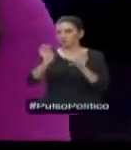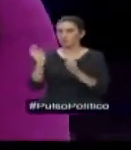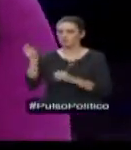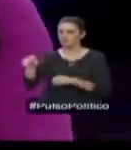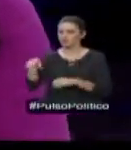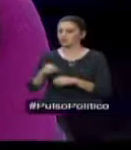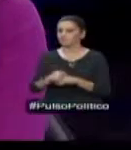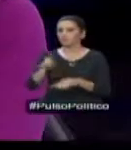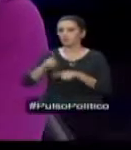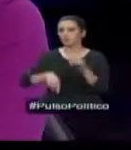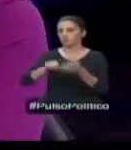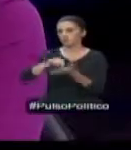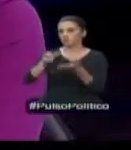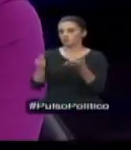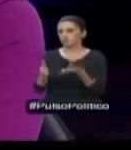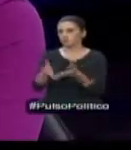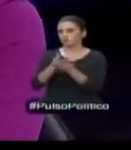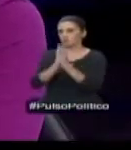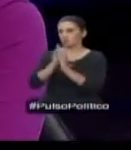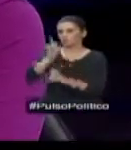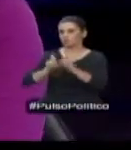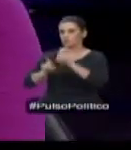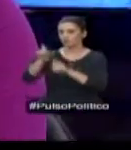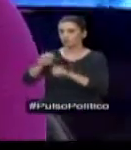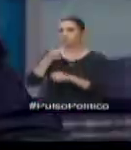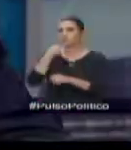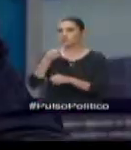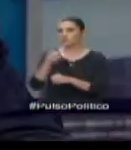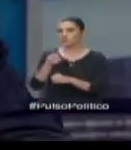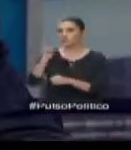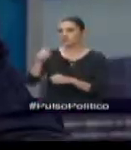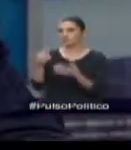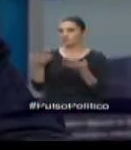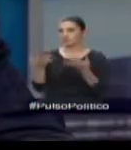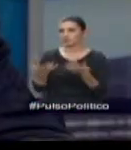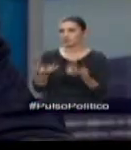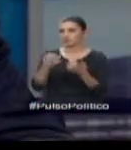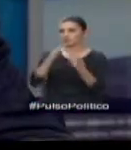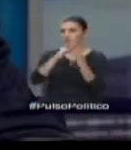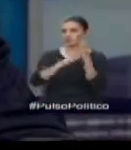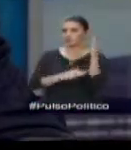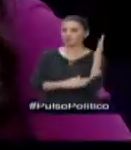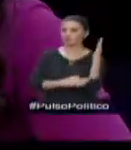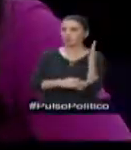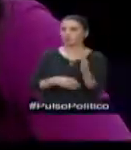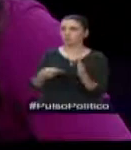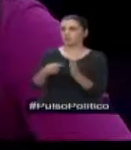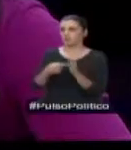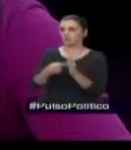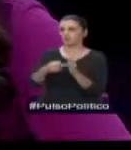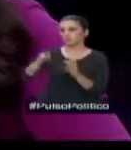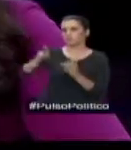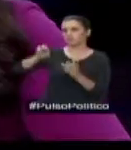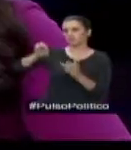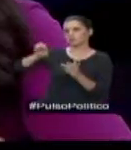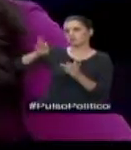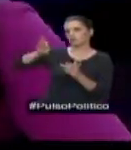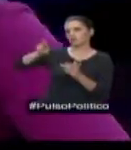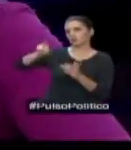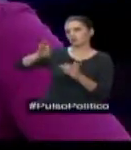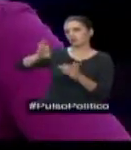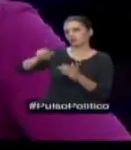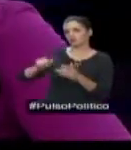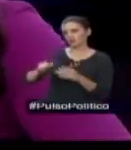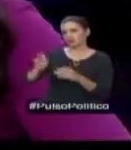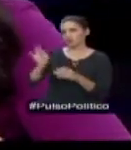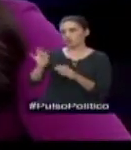los ciudadanos no pueden solicitar una consulta popular si es que queremos reducir el impuesto a la renta o sobre temas del presupuesto